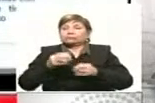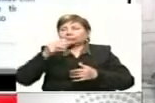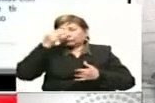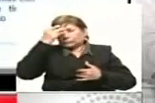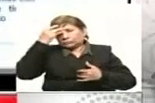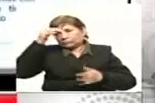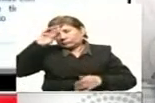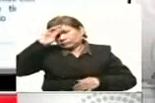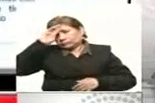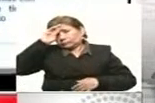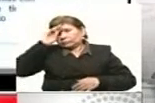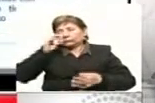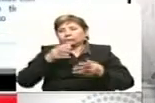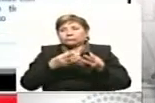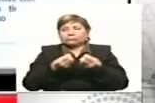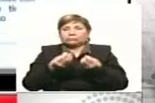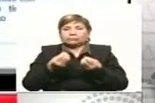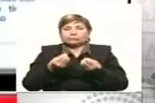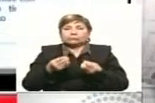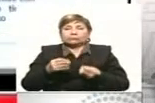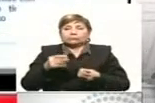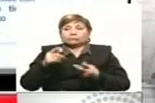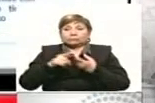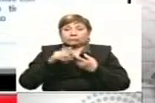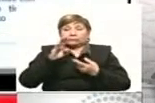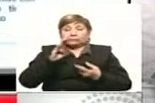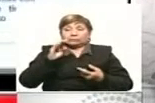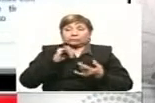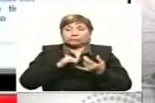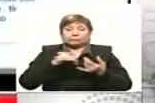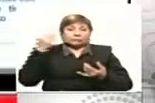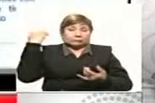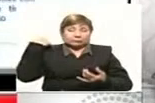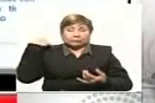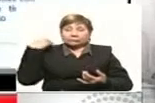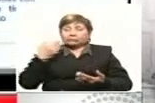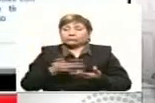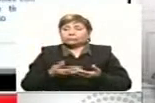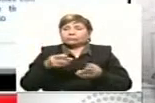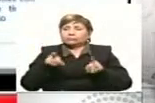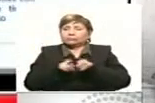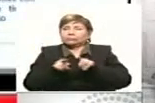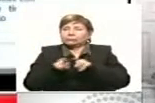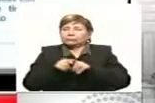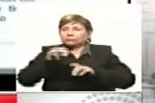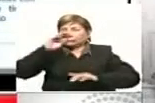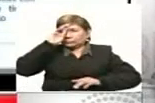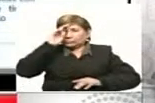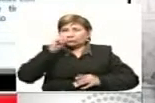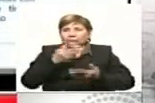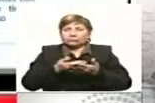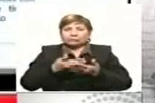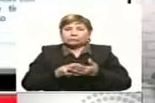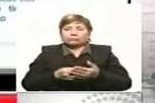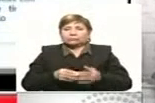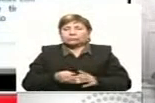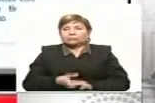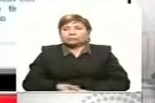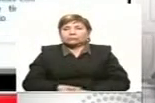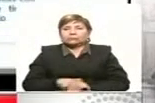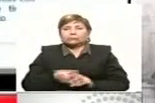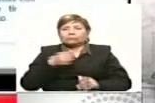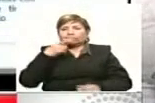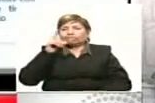pacientes que se enferman por tuberculosis, morbilidad es igual a enfermedad, a la tasa de morbilidad, que